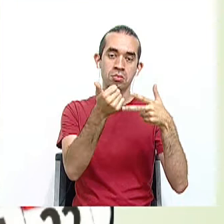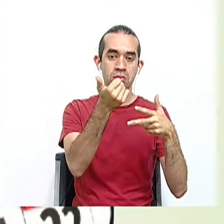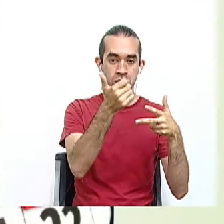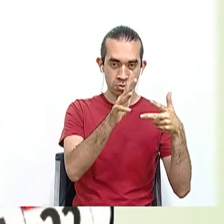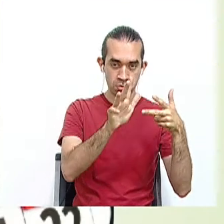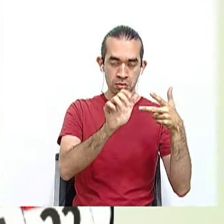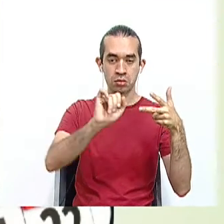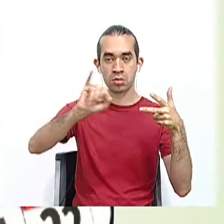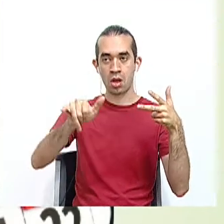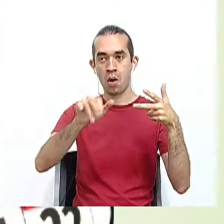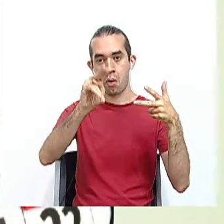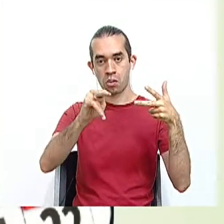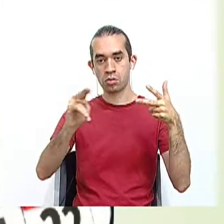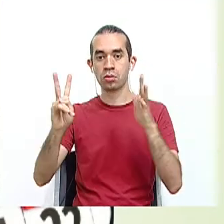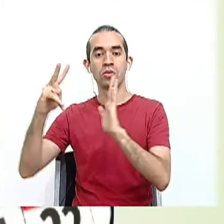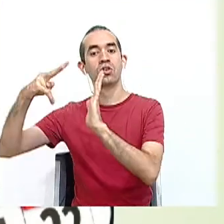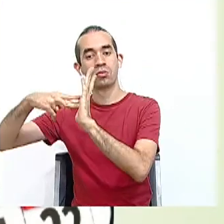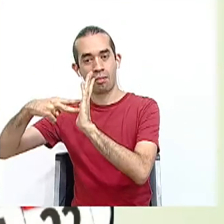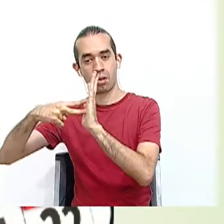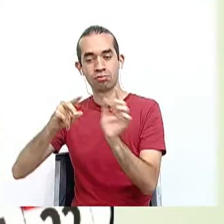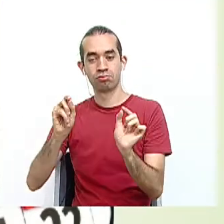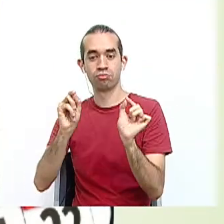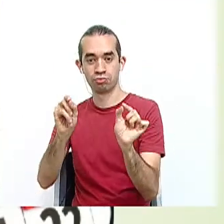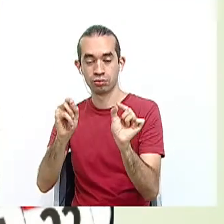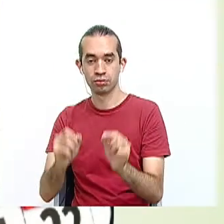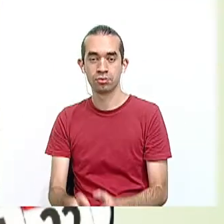15 de junio del 2000.